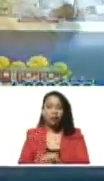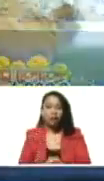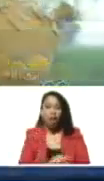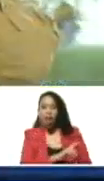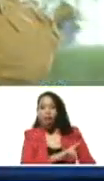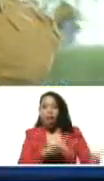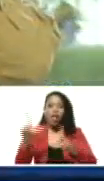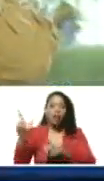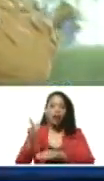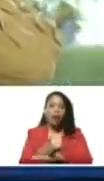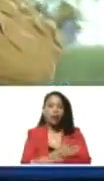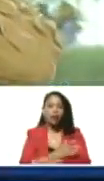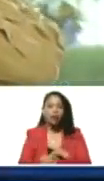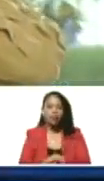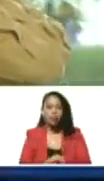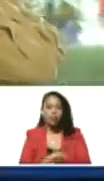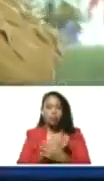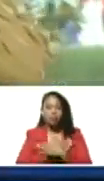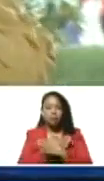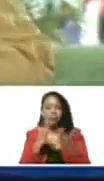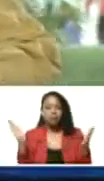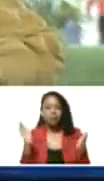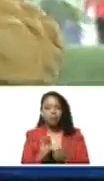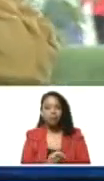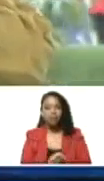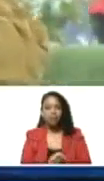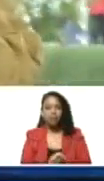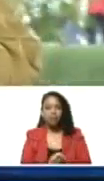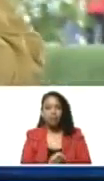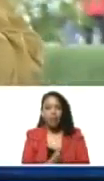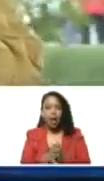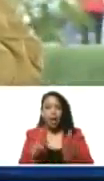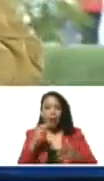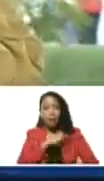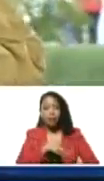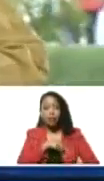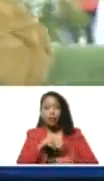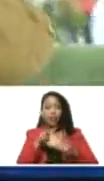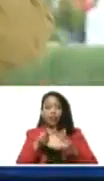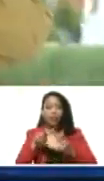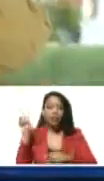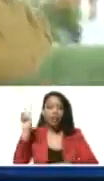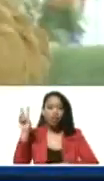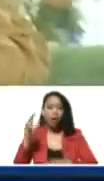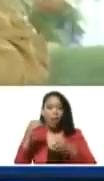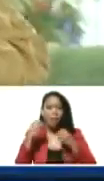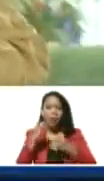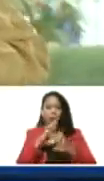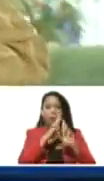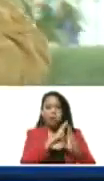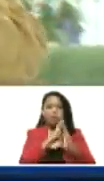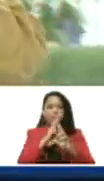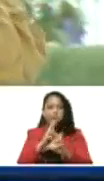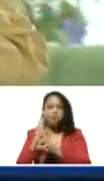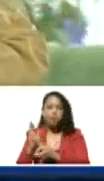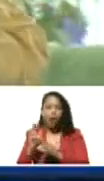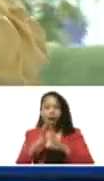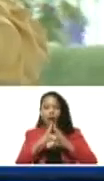lista, presta y dispuesta, la gran misión Vivienda Venezuela, para responderle